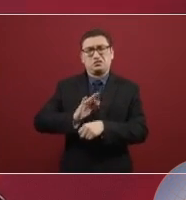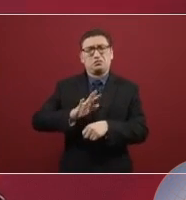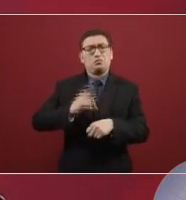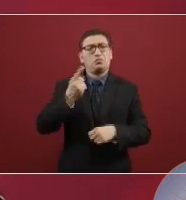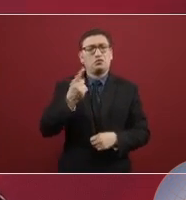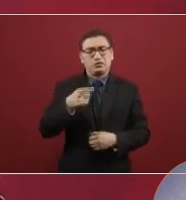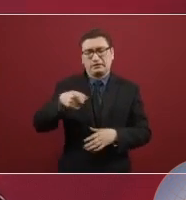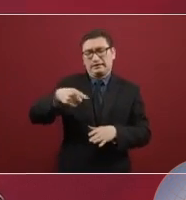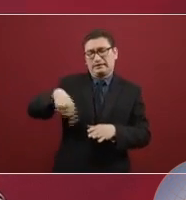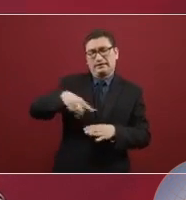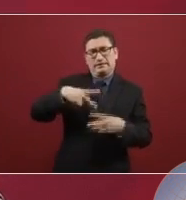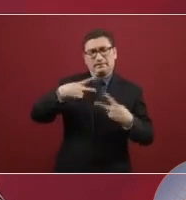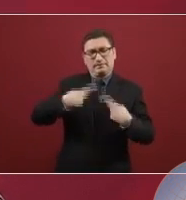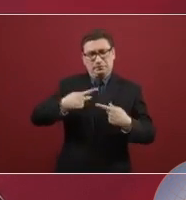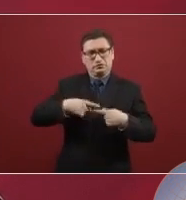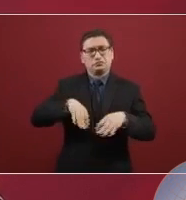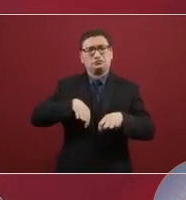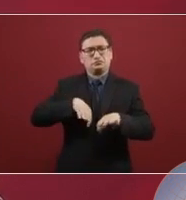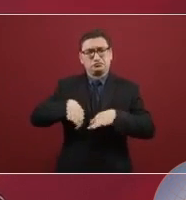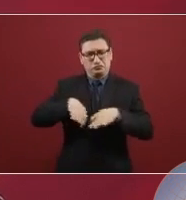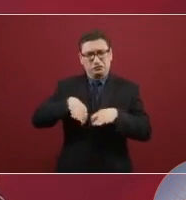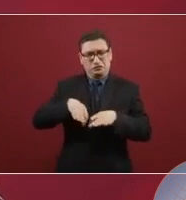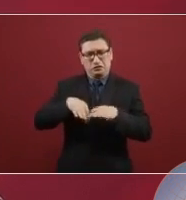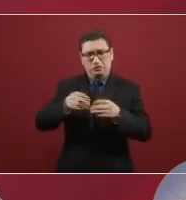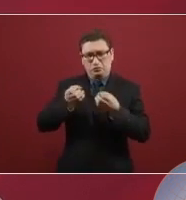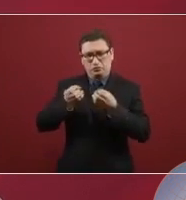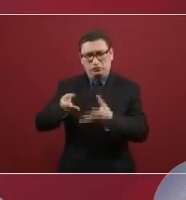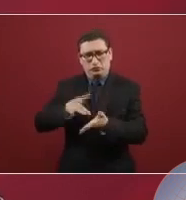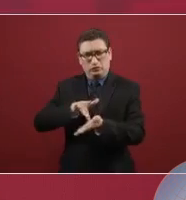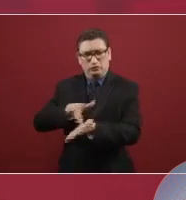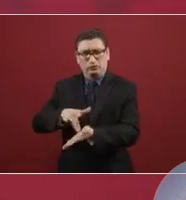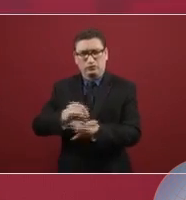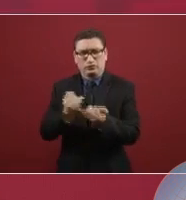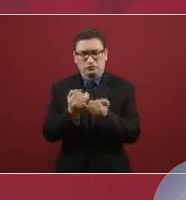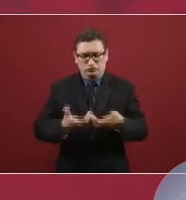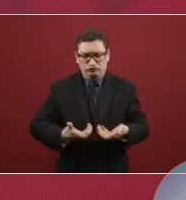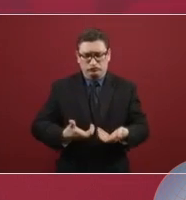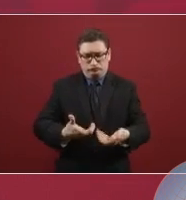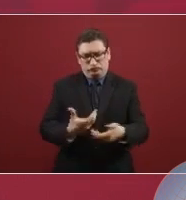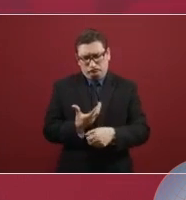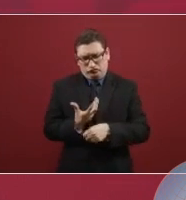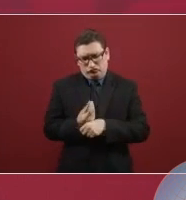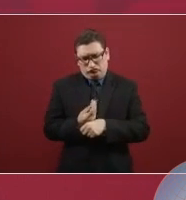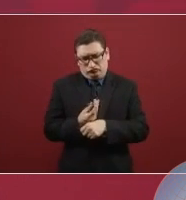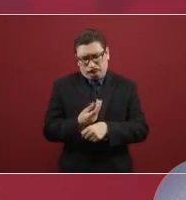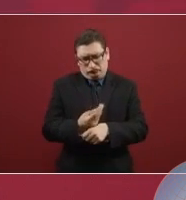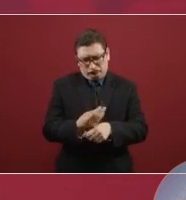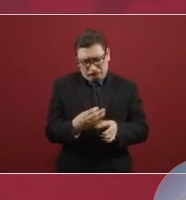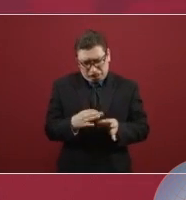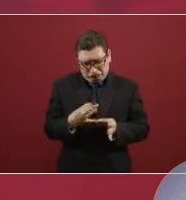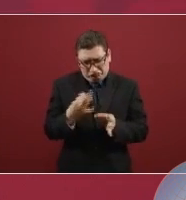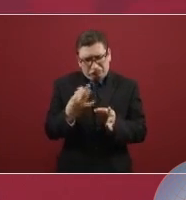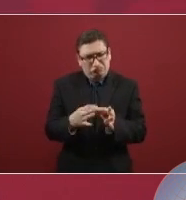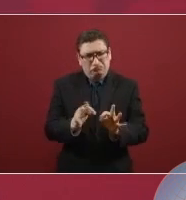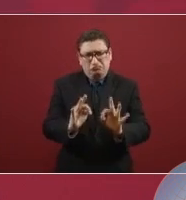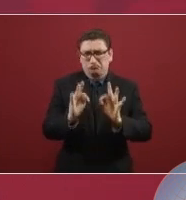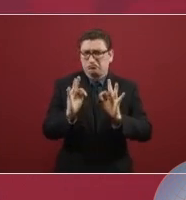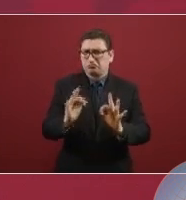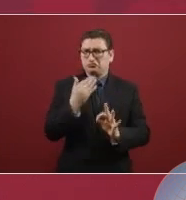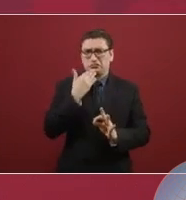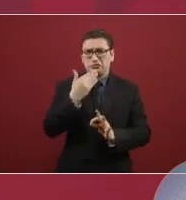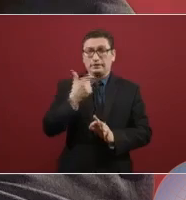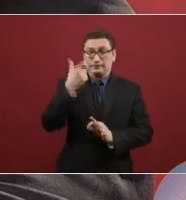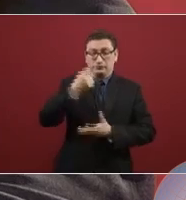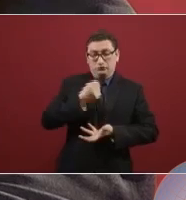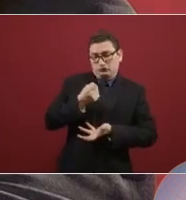trabajo se hacen bien los caminos de concreto y queda el dinero en